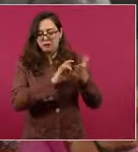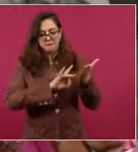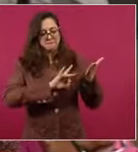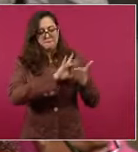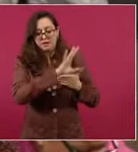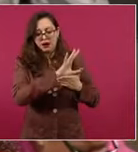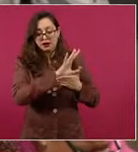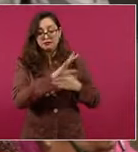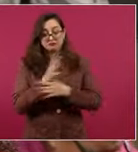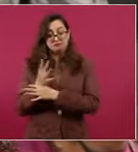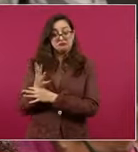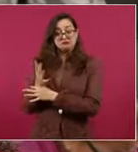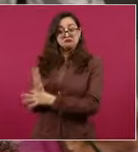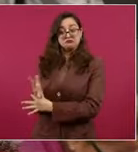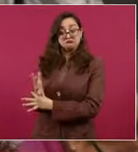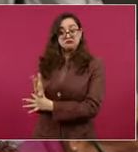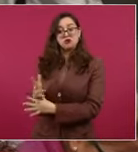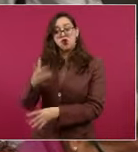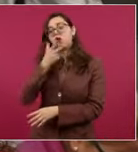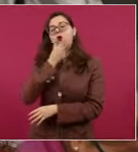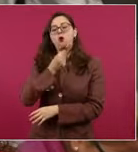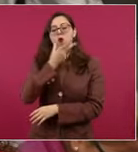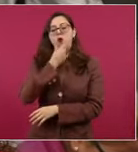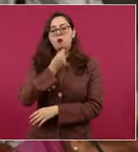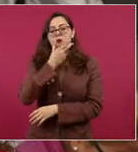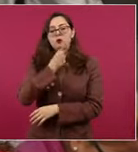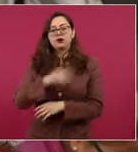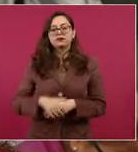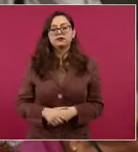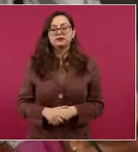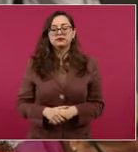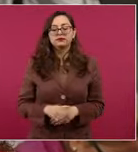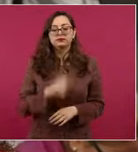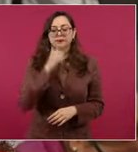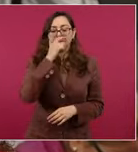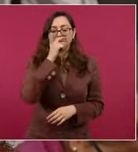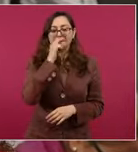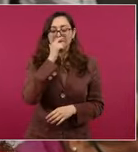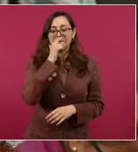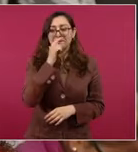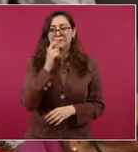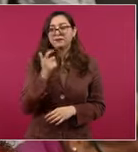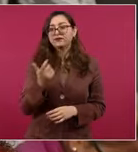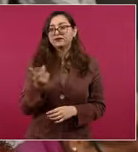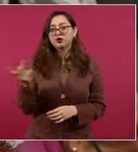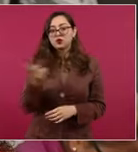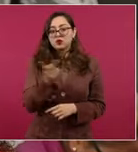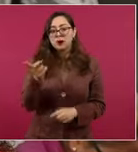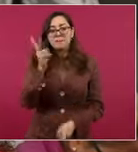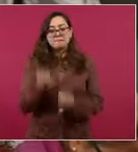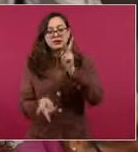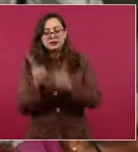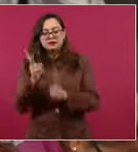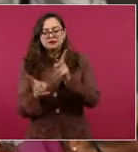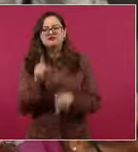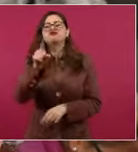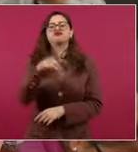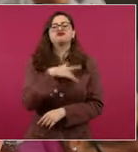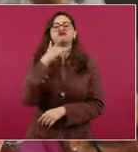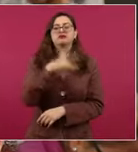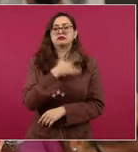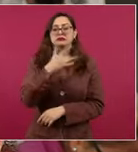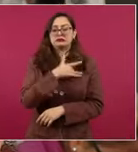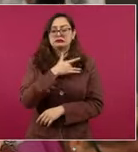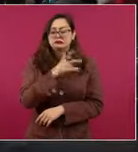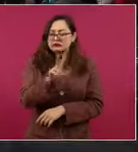estos grupos, sobre todo por el poder económico. Preguntarle cómo vamos en ese sentido, qué tanto